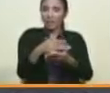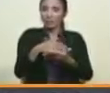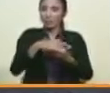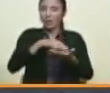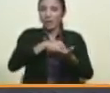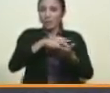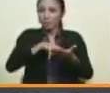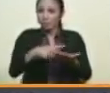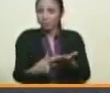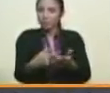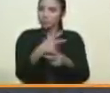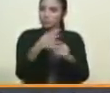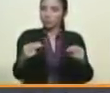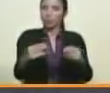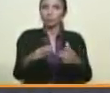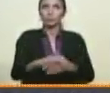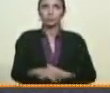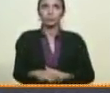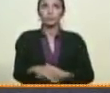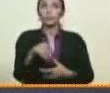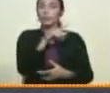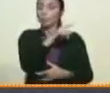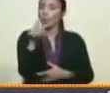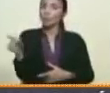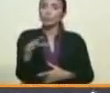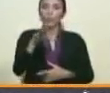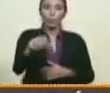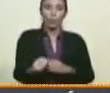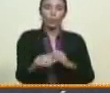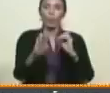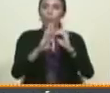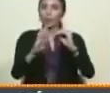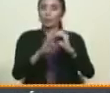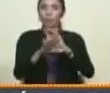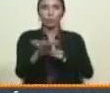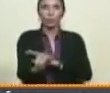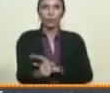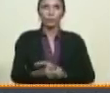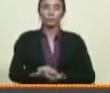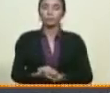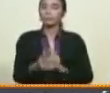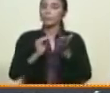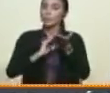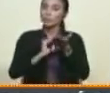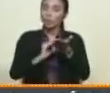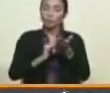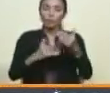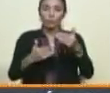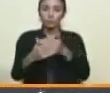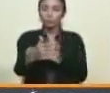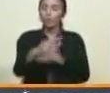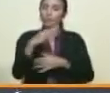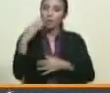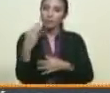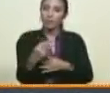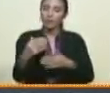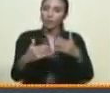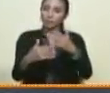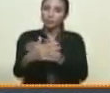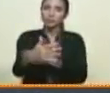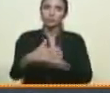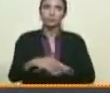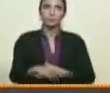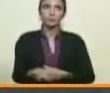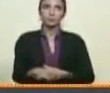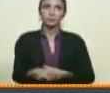aquí los compramos en petro el petró la solución verdadera para el financiamiento